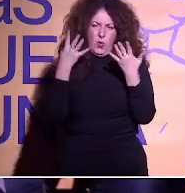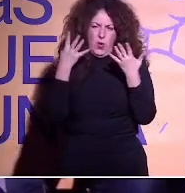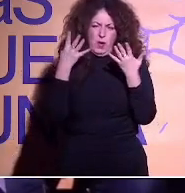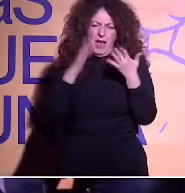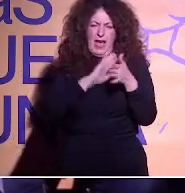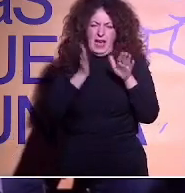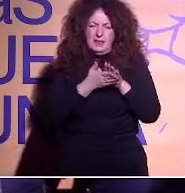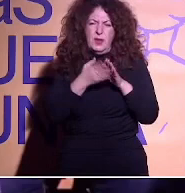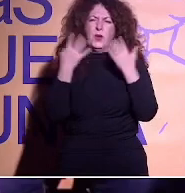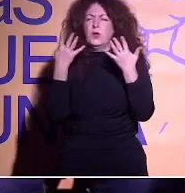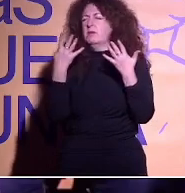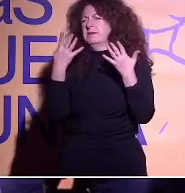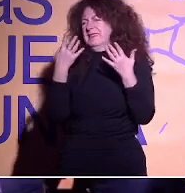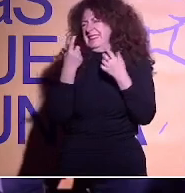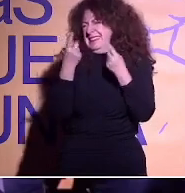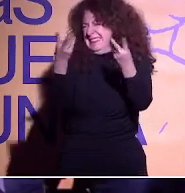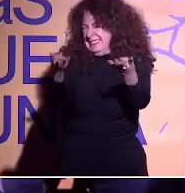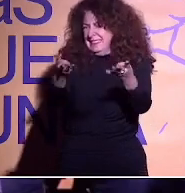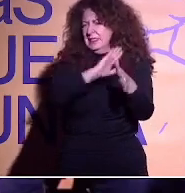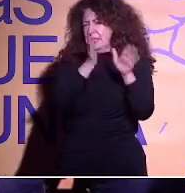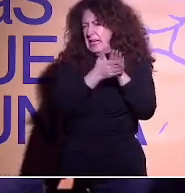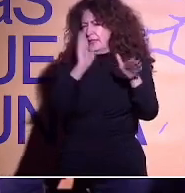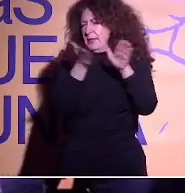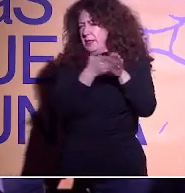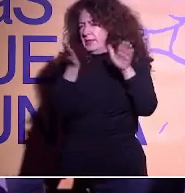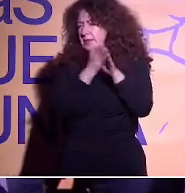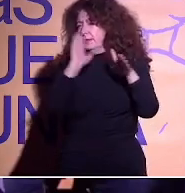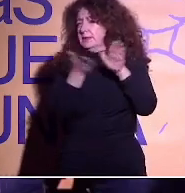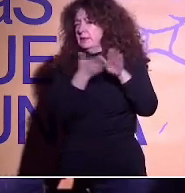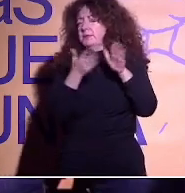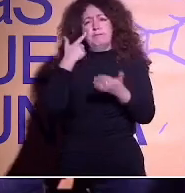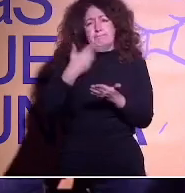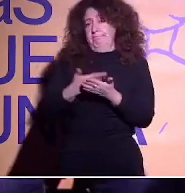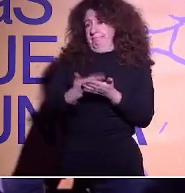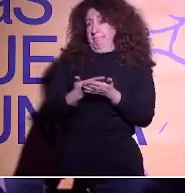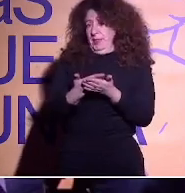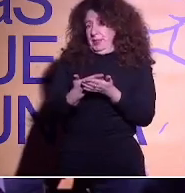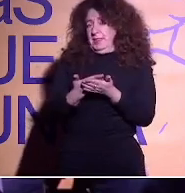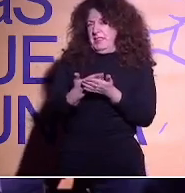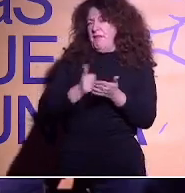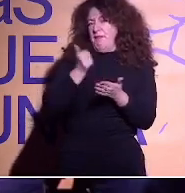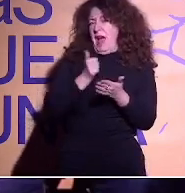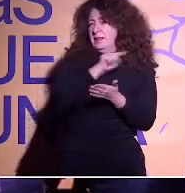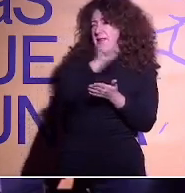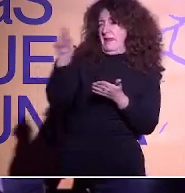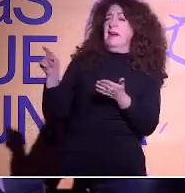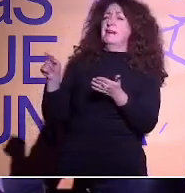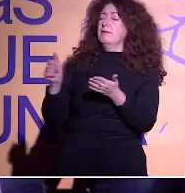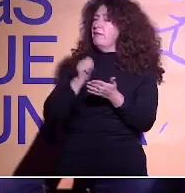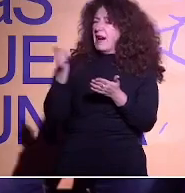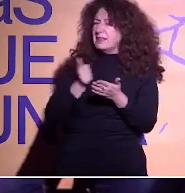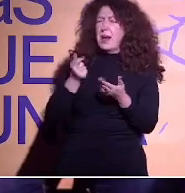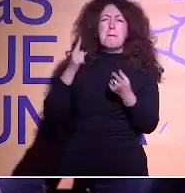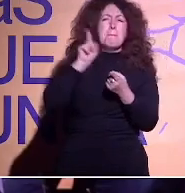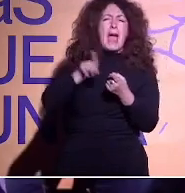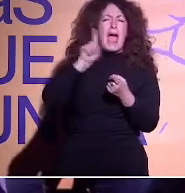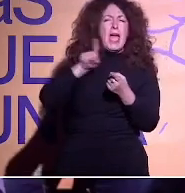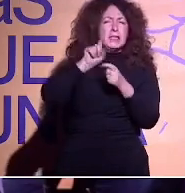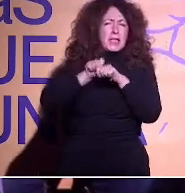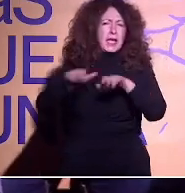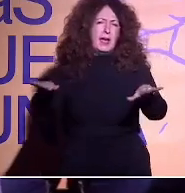archivado un caso contra podemos hemos perdido la cuenta y queda acreditada una vez más la falsedad de todas esas